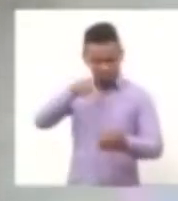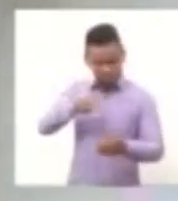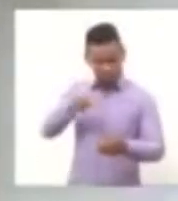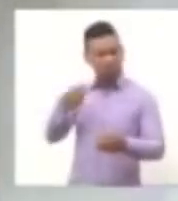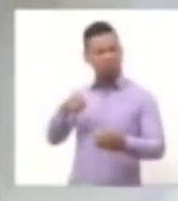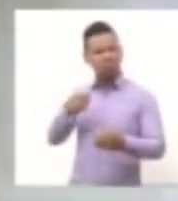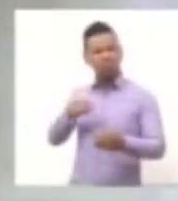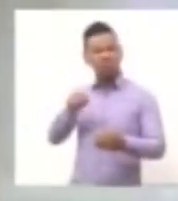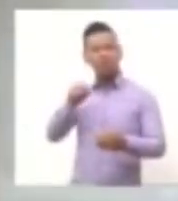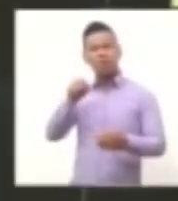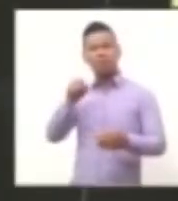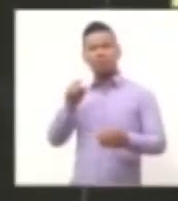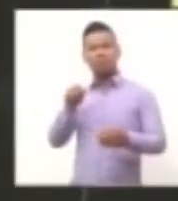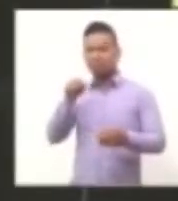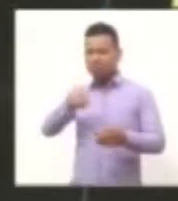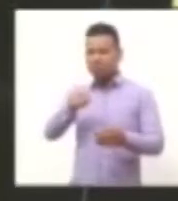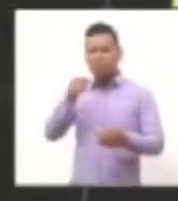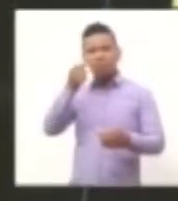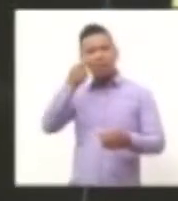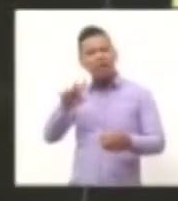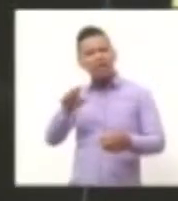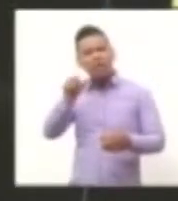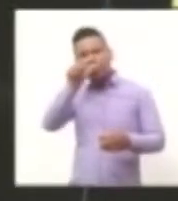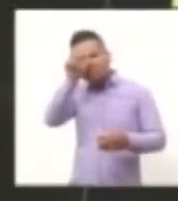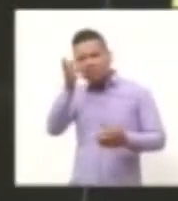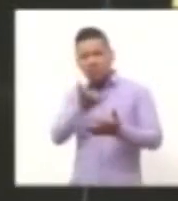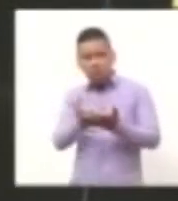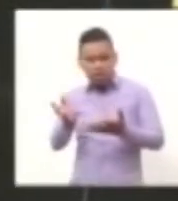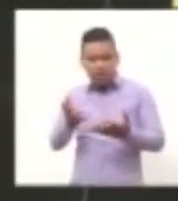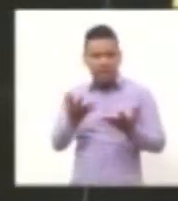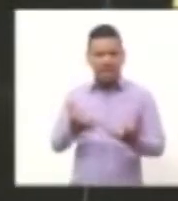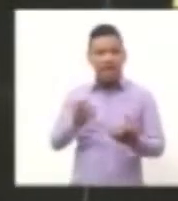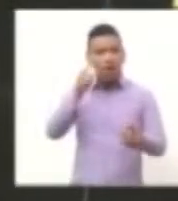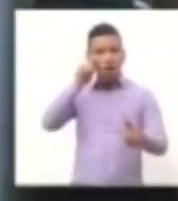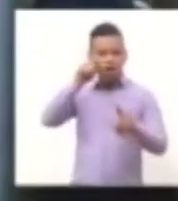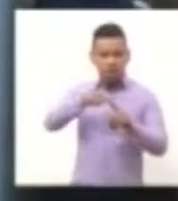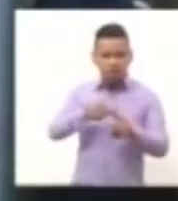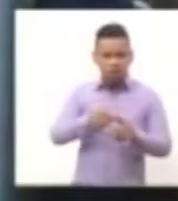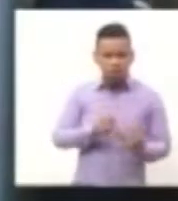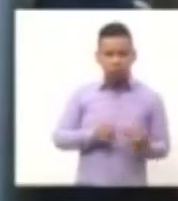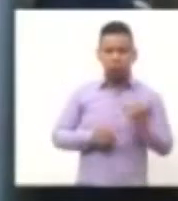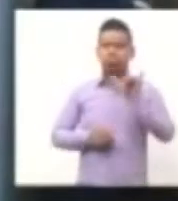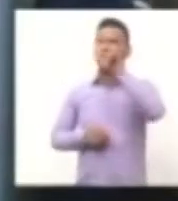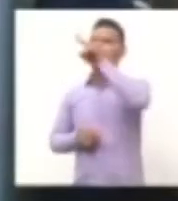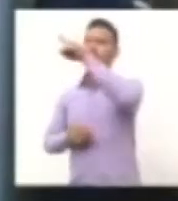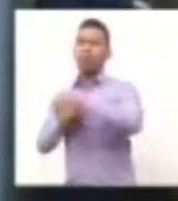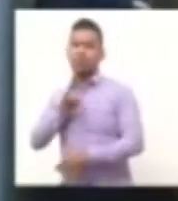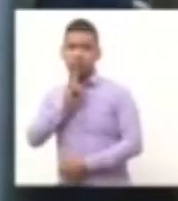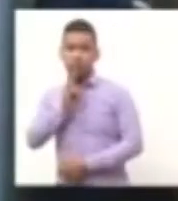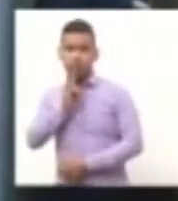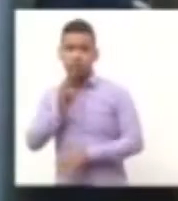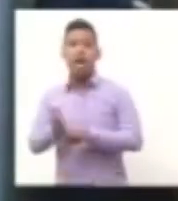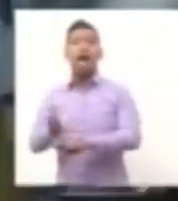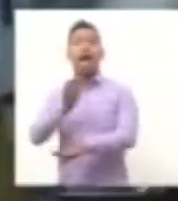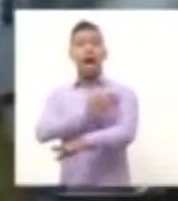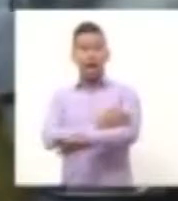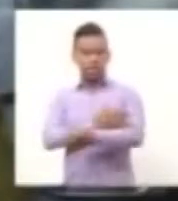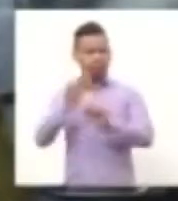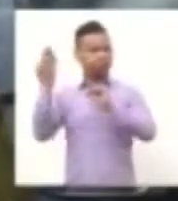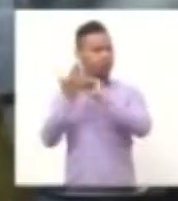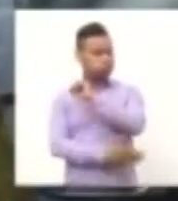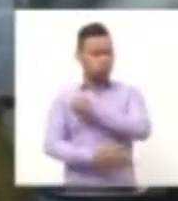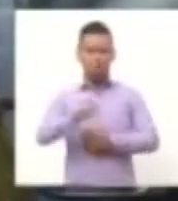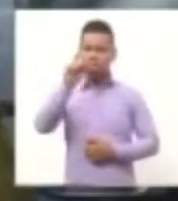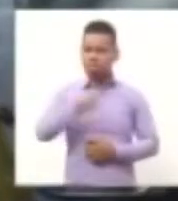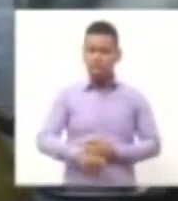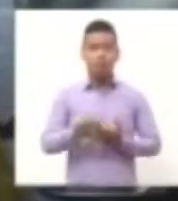que pretendía llevar hacia los Estados Unidos. El hombre, a quien ya se le había imputado cargos y medida de aseguramiento intramural, debía ser trasladado